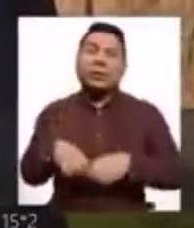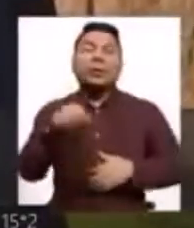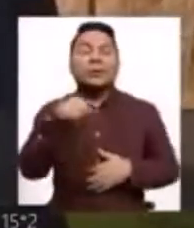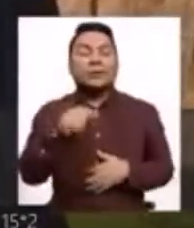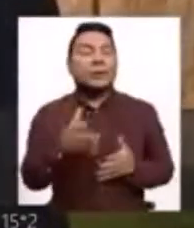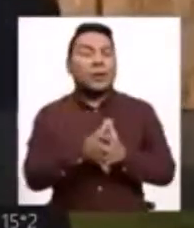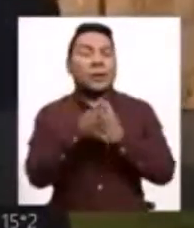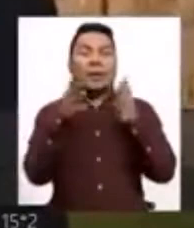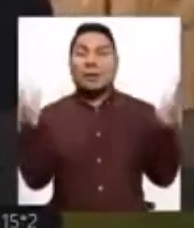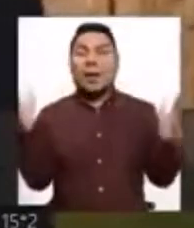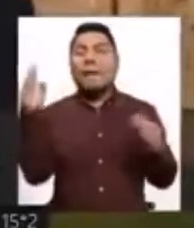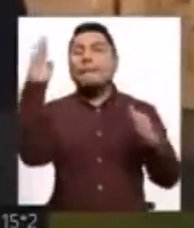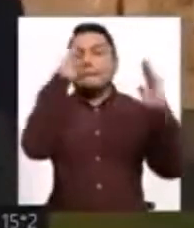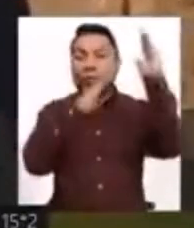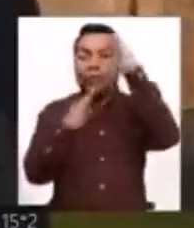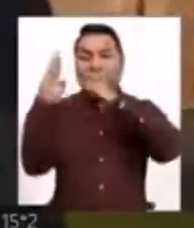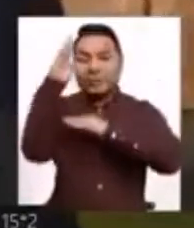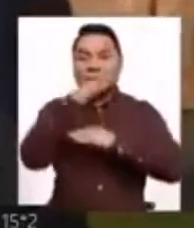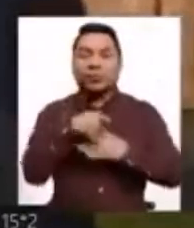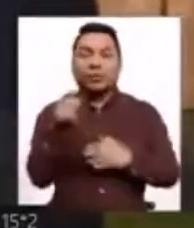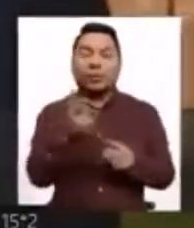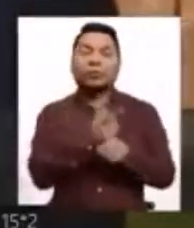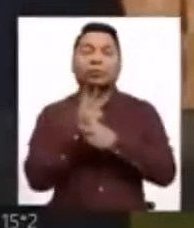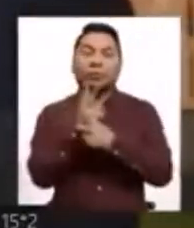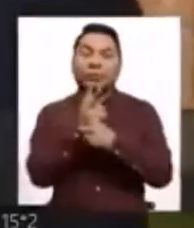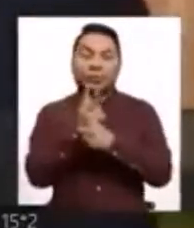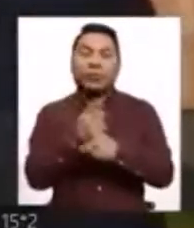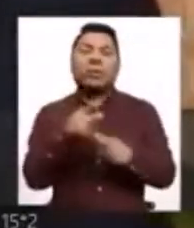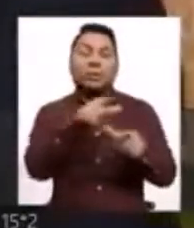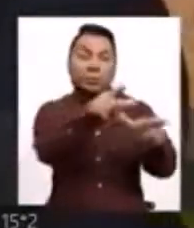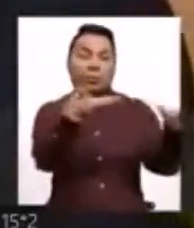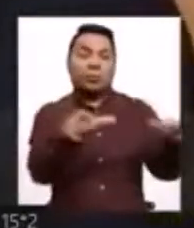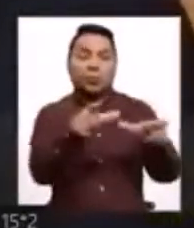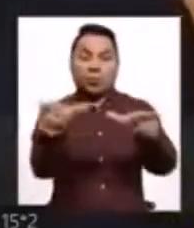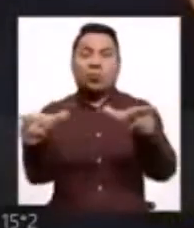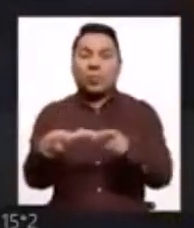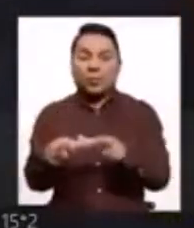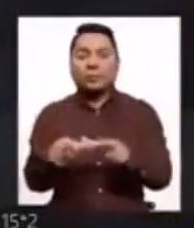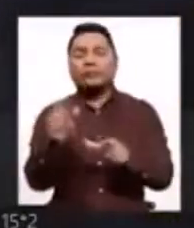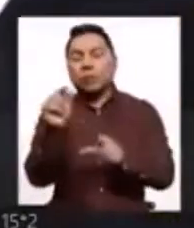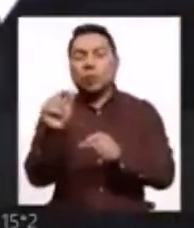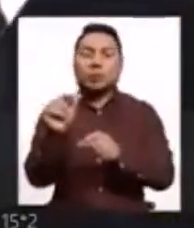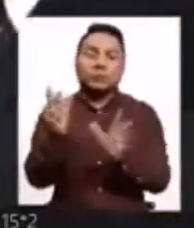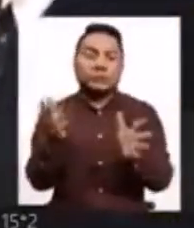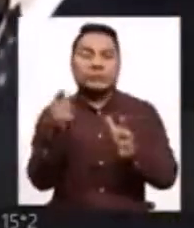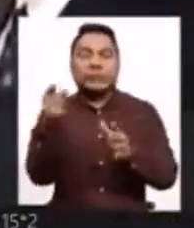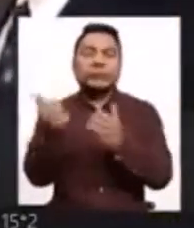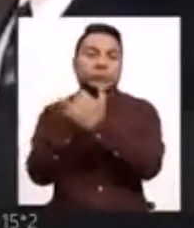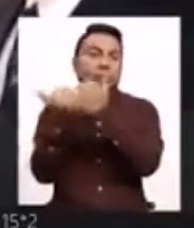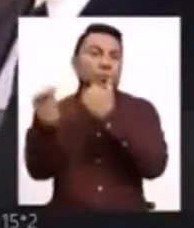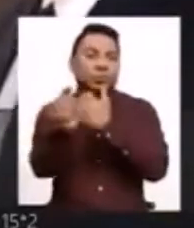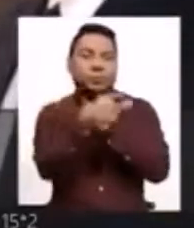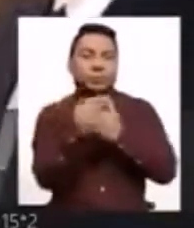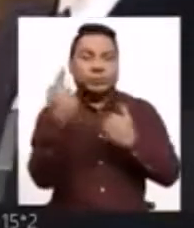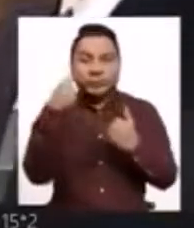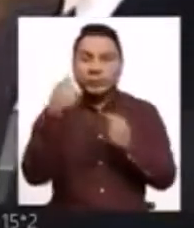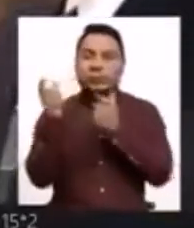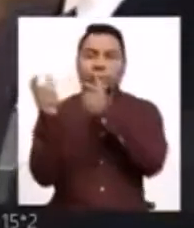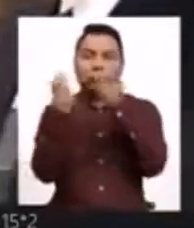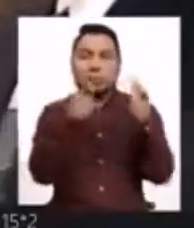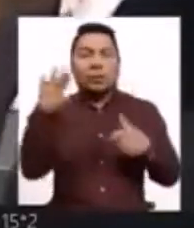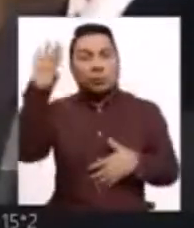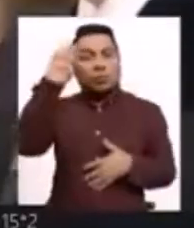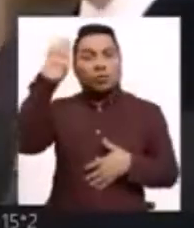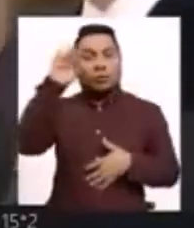preocupación por la seguridad del Santo Padre en las ciudades que va a visitar, y por eso es que una delegación justamente de la